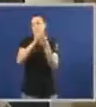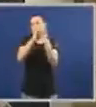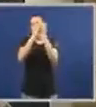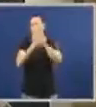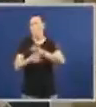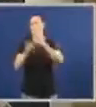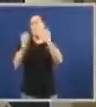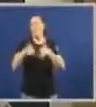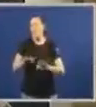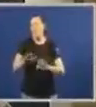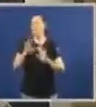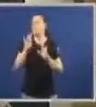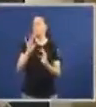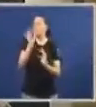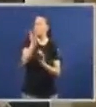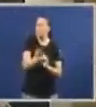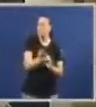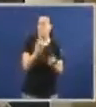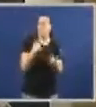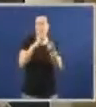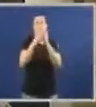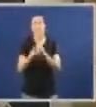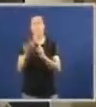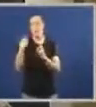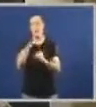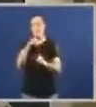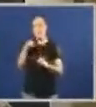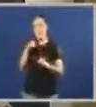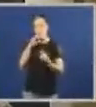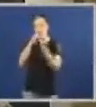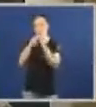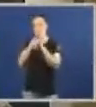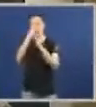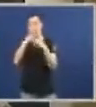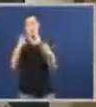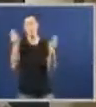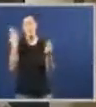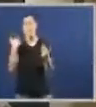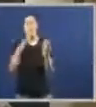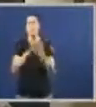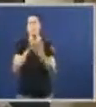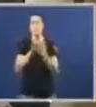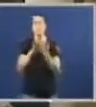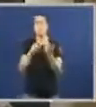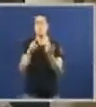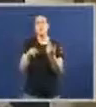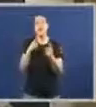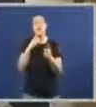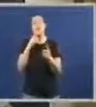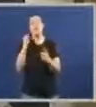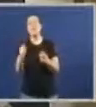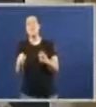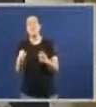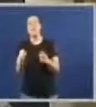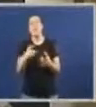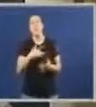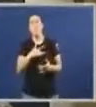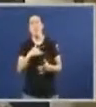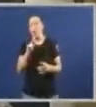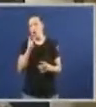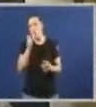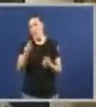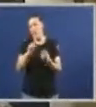últimos anos, se pasouse do espazo privado ao espazo público Xa non se fala prácticamente nunca de crimes pasionais Pero hai